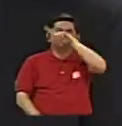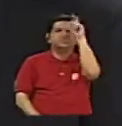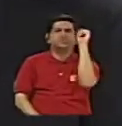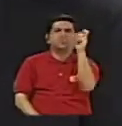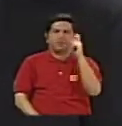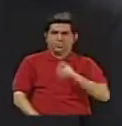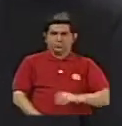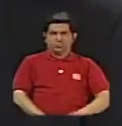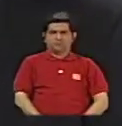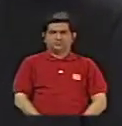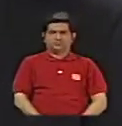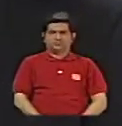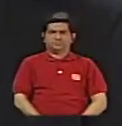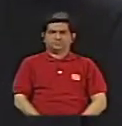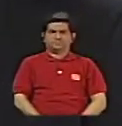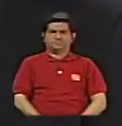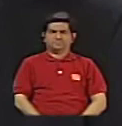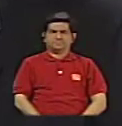es,